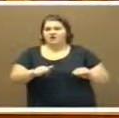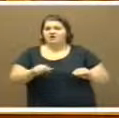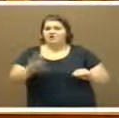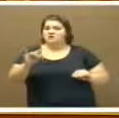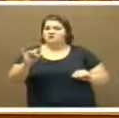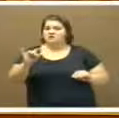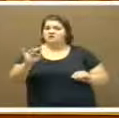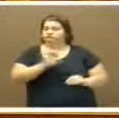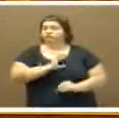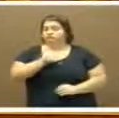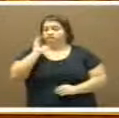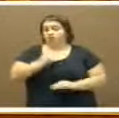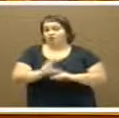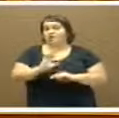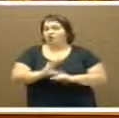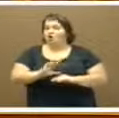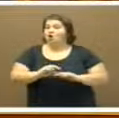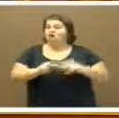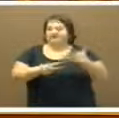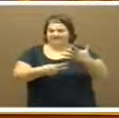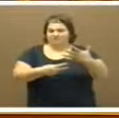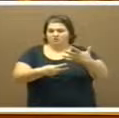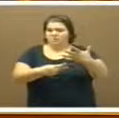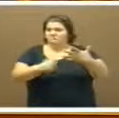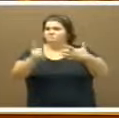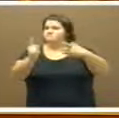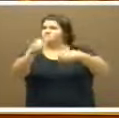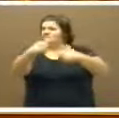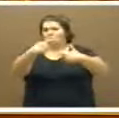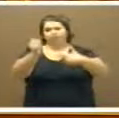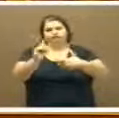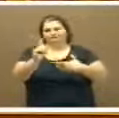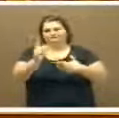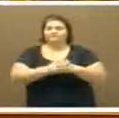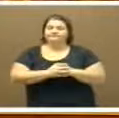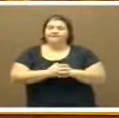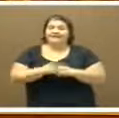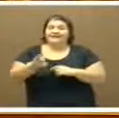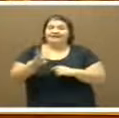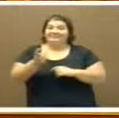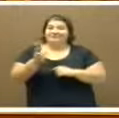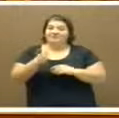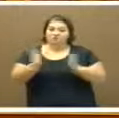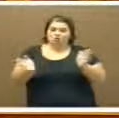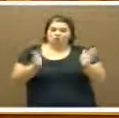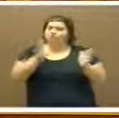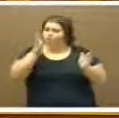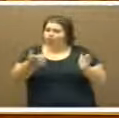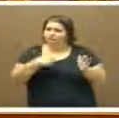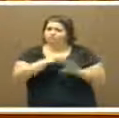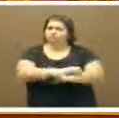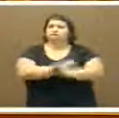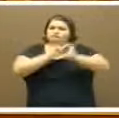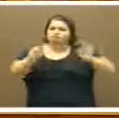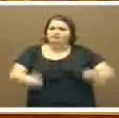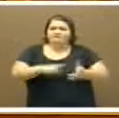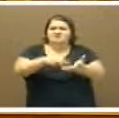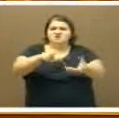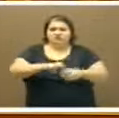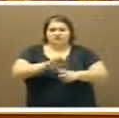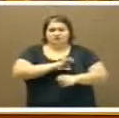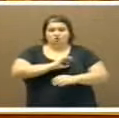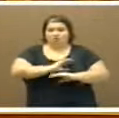sí, señor consejero, los séptimos, no los primeros. Mire, no es un déficit coyuntural por dos motivos. En primer lugar, porque busca la consolidación fiscal, señor